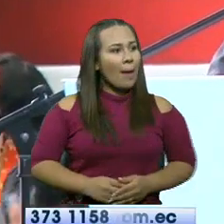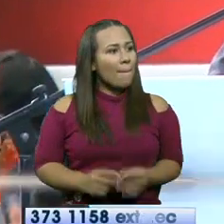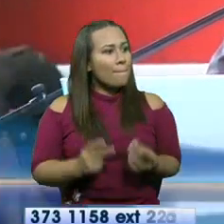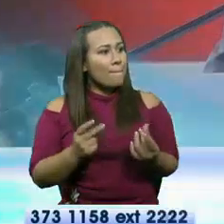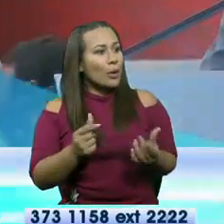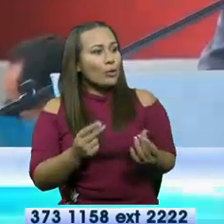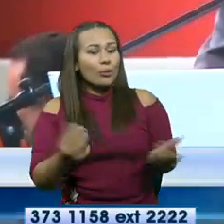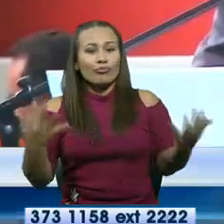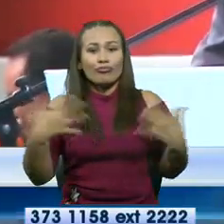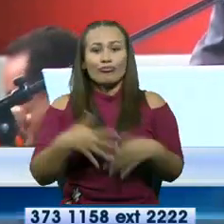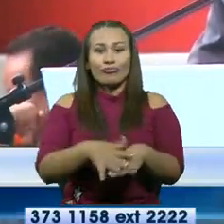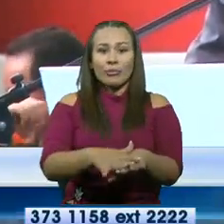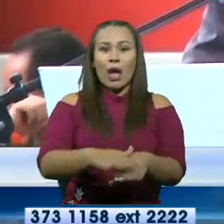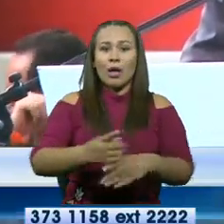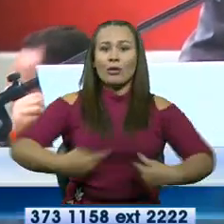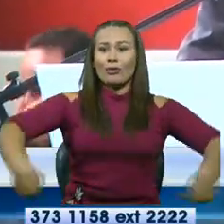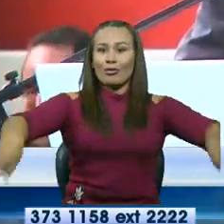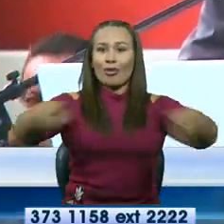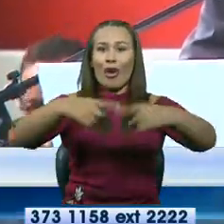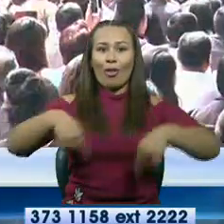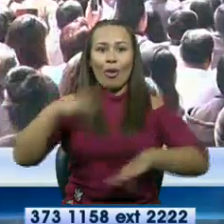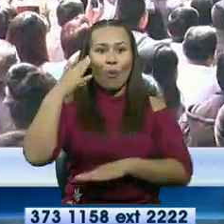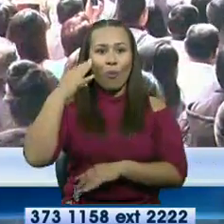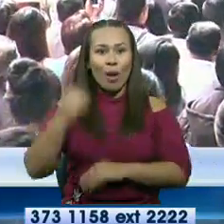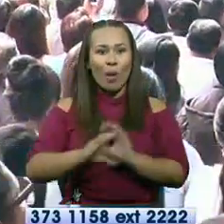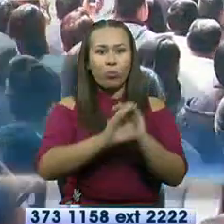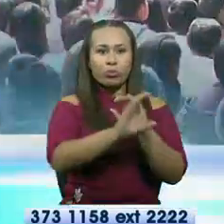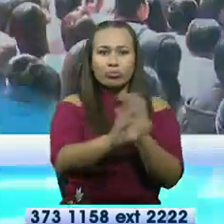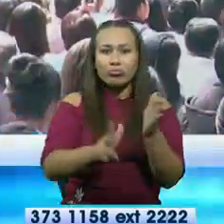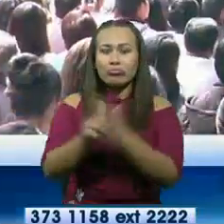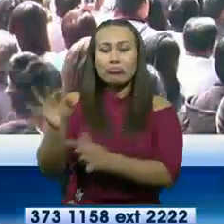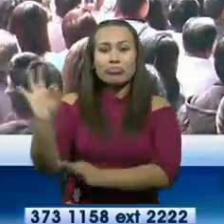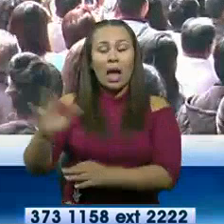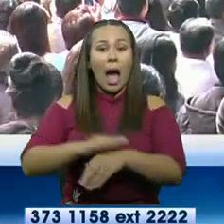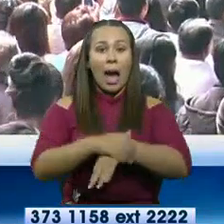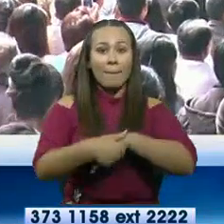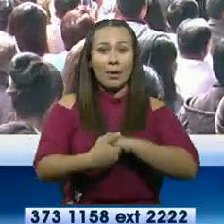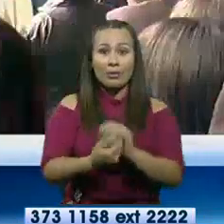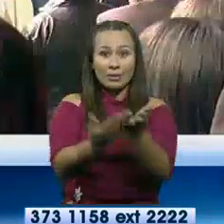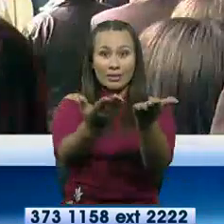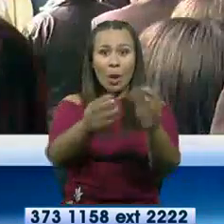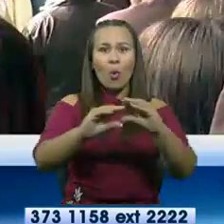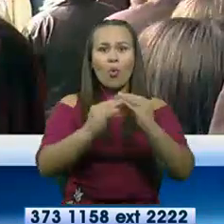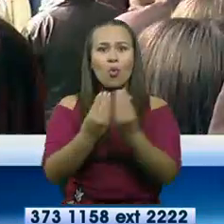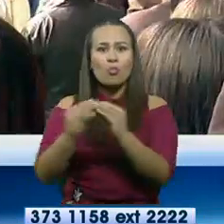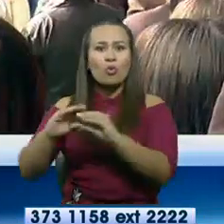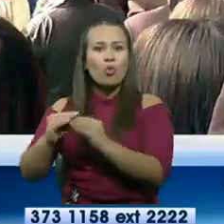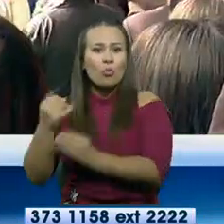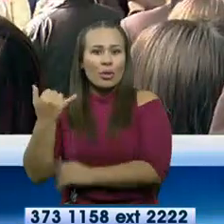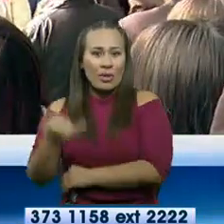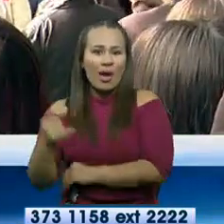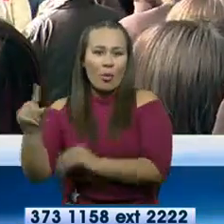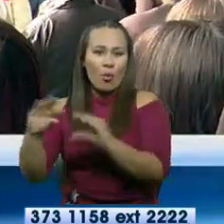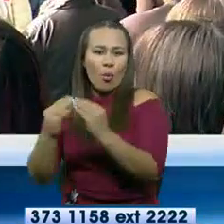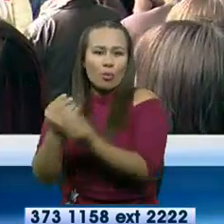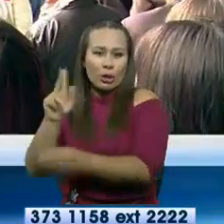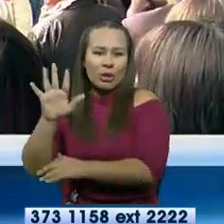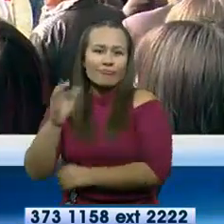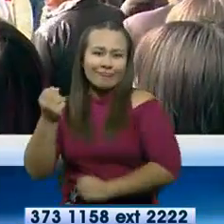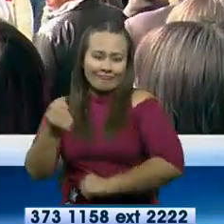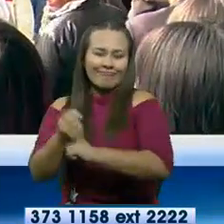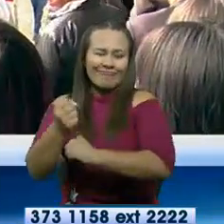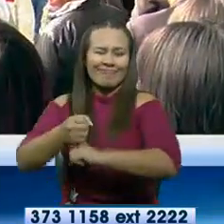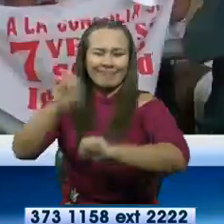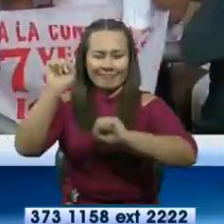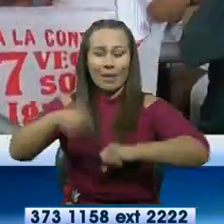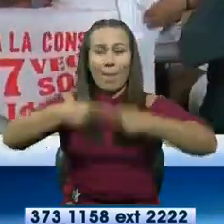se integrará al sistema de movilidad de Cuenca. Se aprovechó de este acto para, con la presencia de grupos afines al actual gobierno, promocionar el sí a